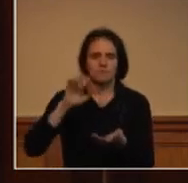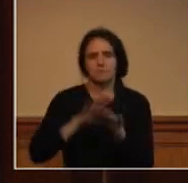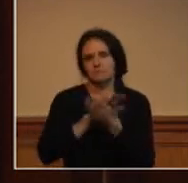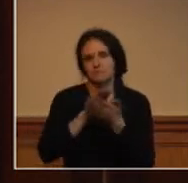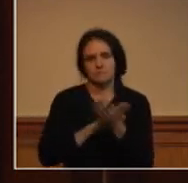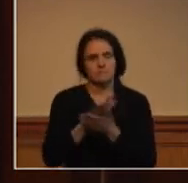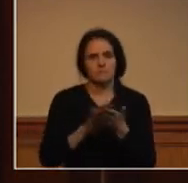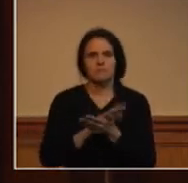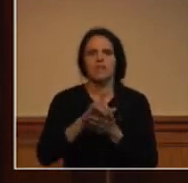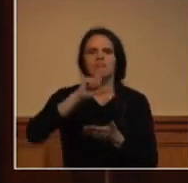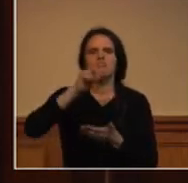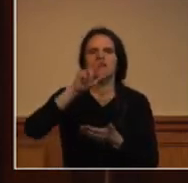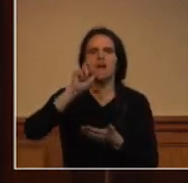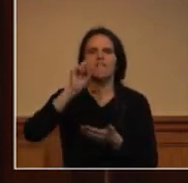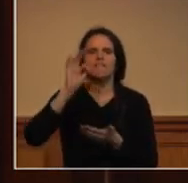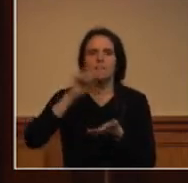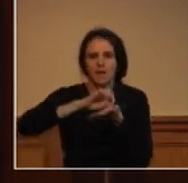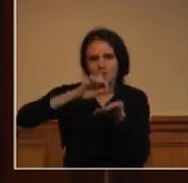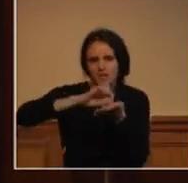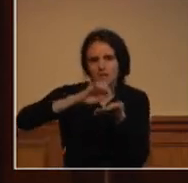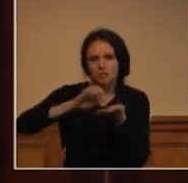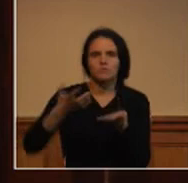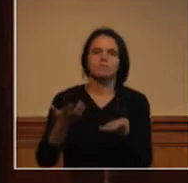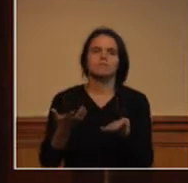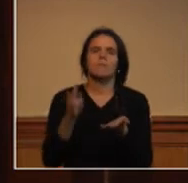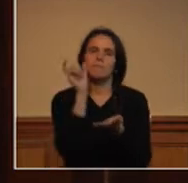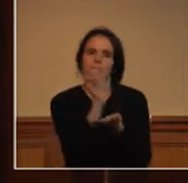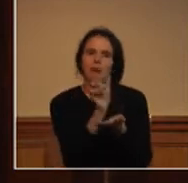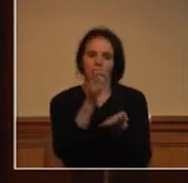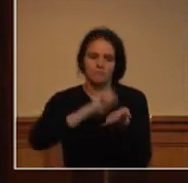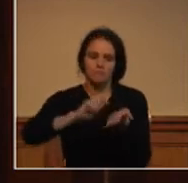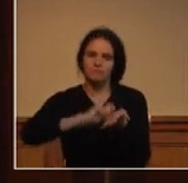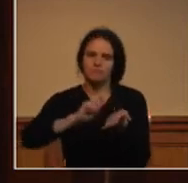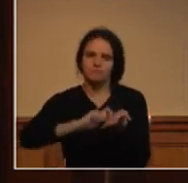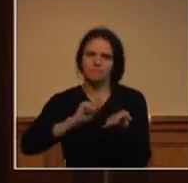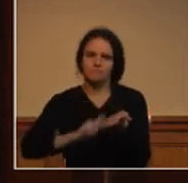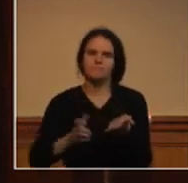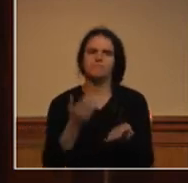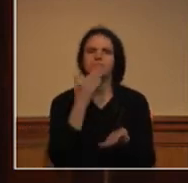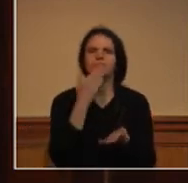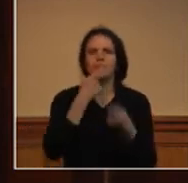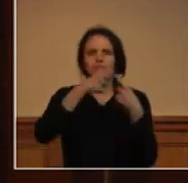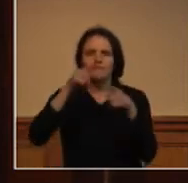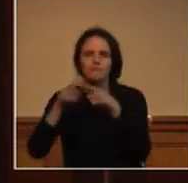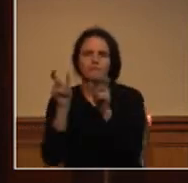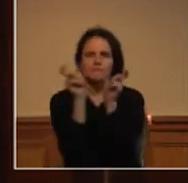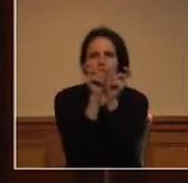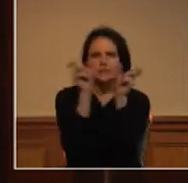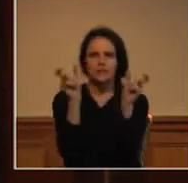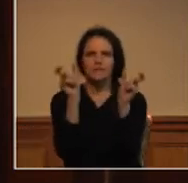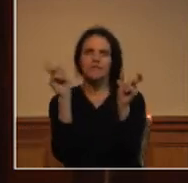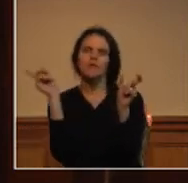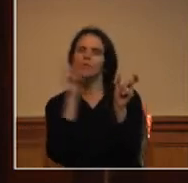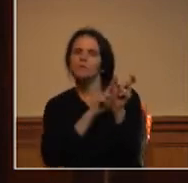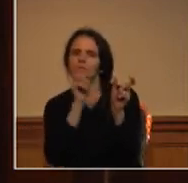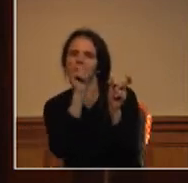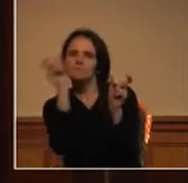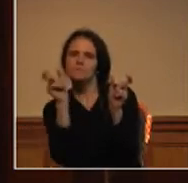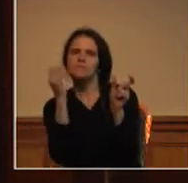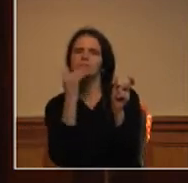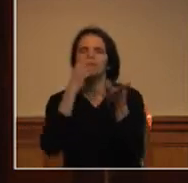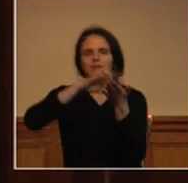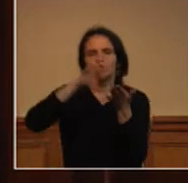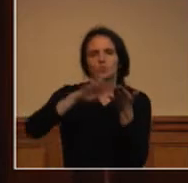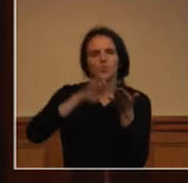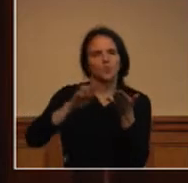conocimiento de grafemas, el reconocimiento de palabras escritas, la discriminación de sílaba visual final, la lectura